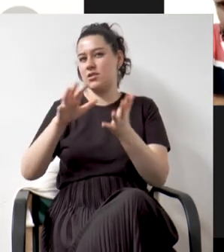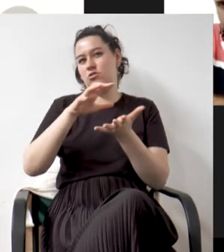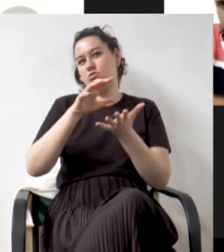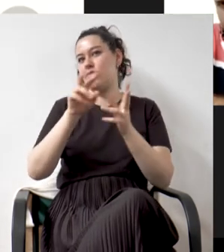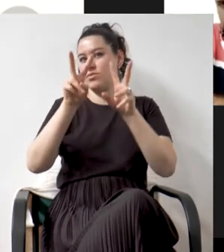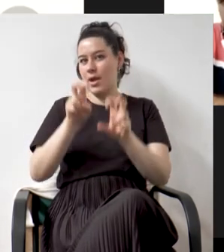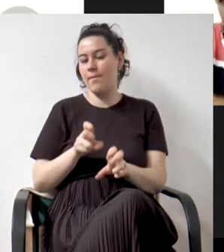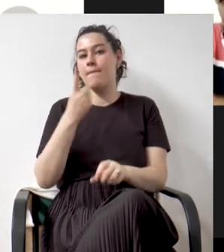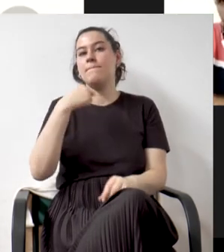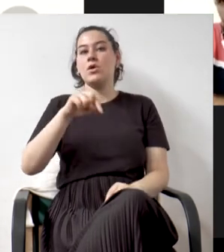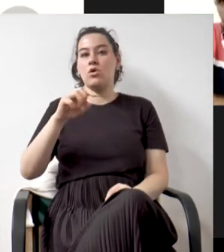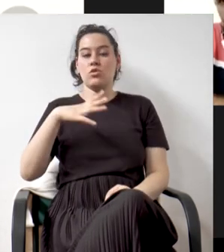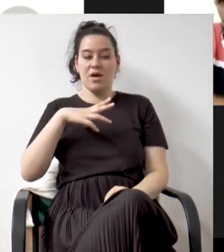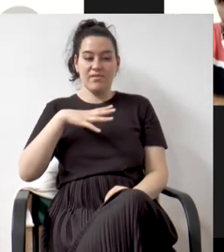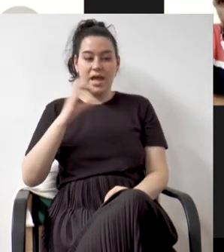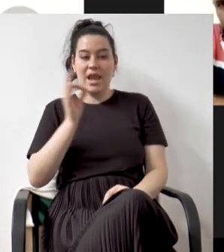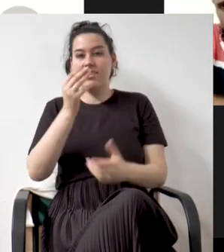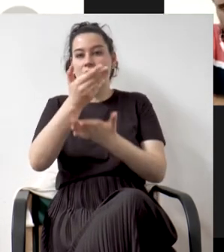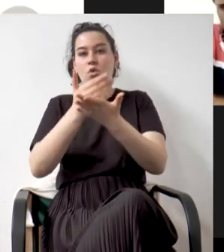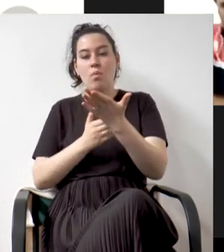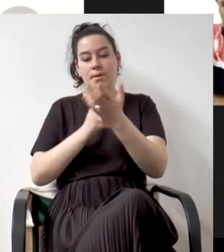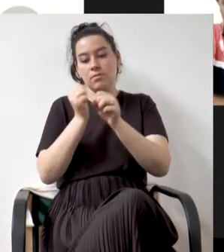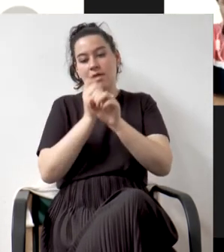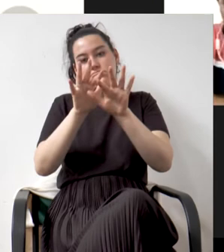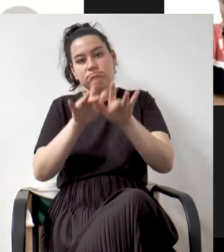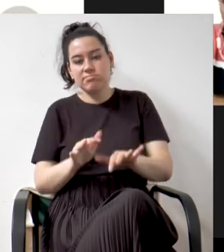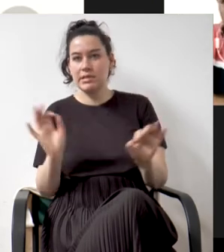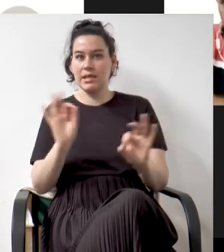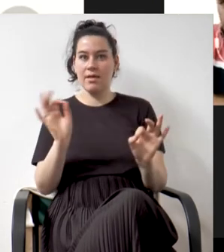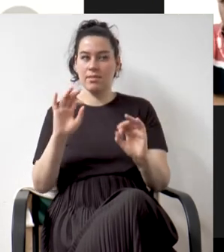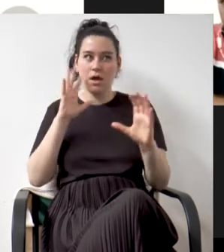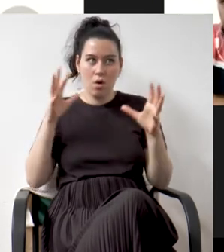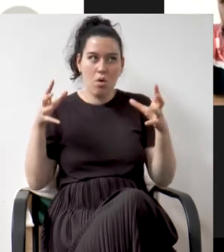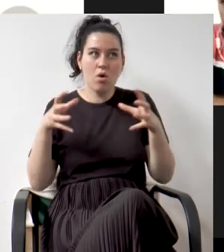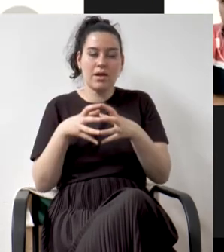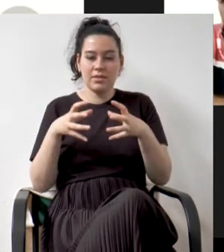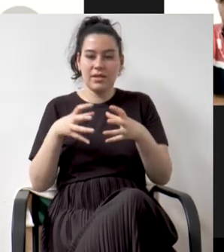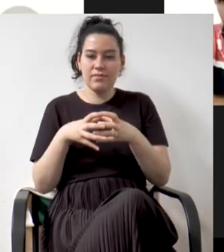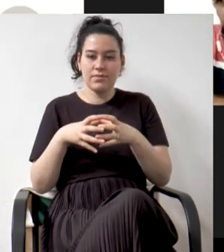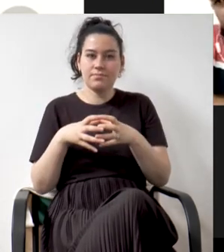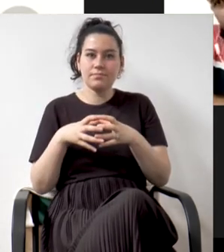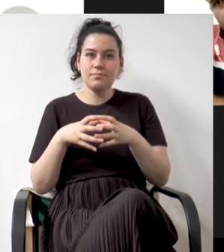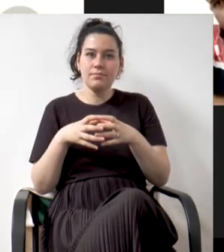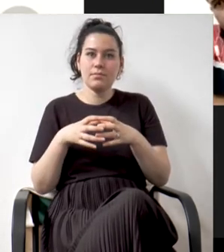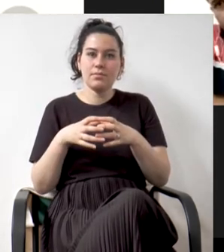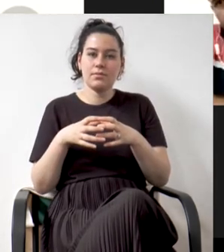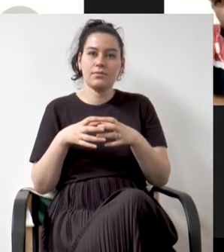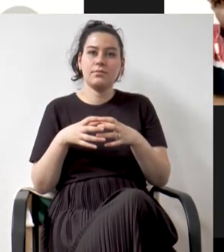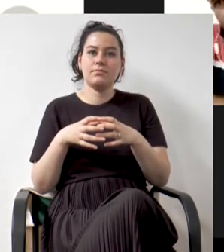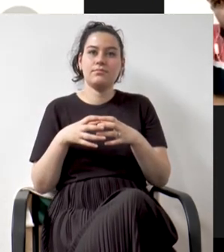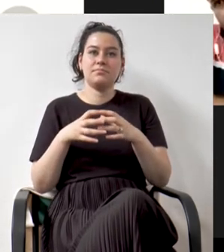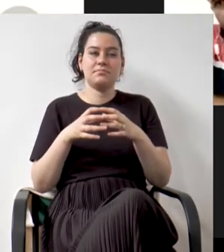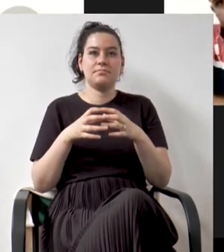pero todavía no hay un documento en el cual se esté trabajando. Los colectivos dejaron todo en stand-by. Y el esfuerzo que están haciendo ahora, que